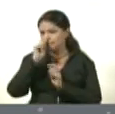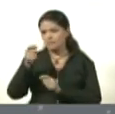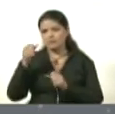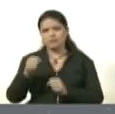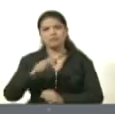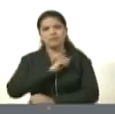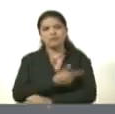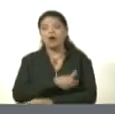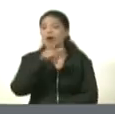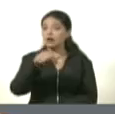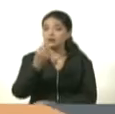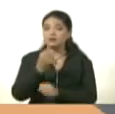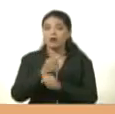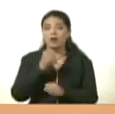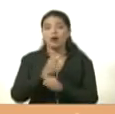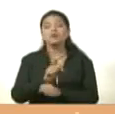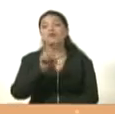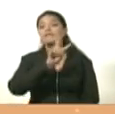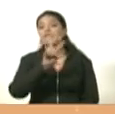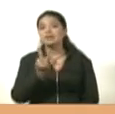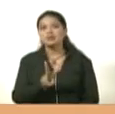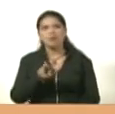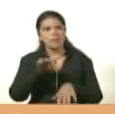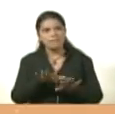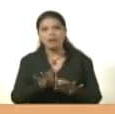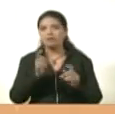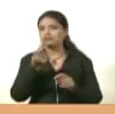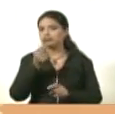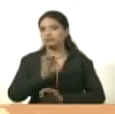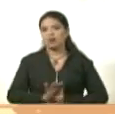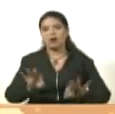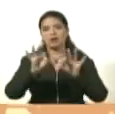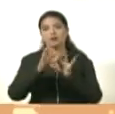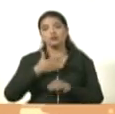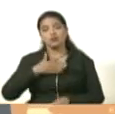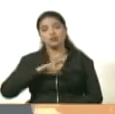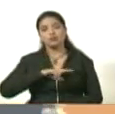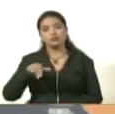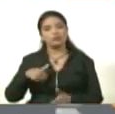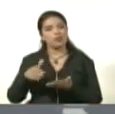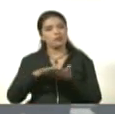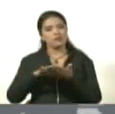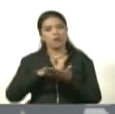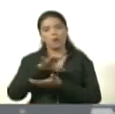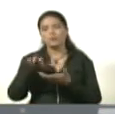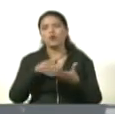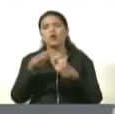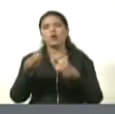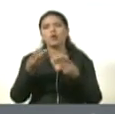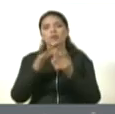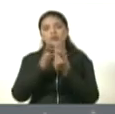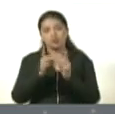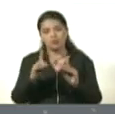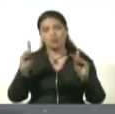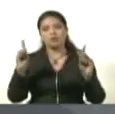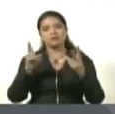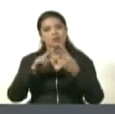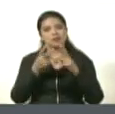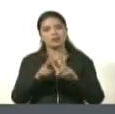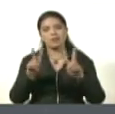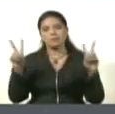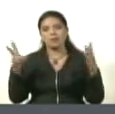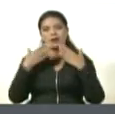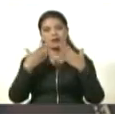aquí trabajando y Venezuela no la para nadie. Y nosotros vamos a resolver nuestros problemas con democracia y en paz.